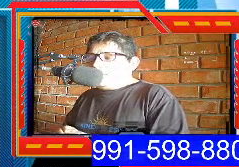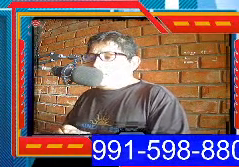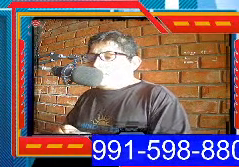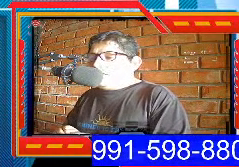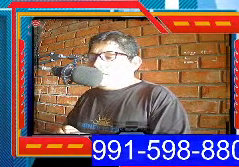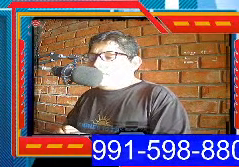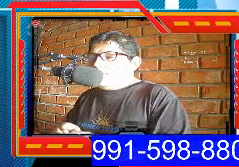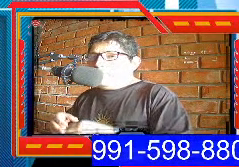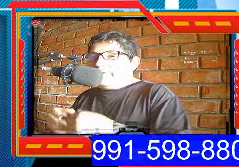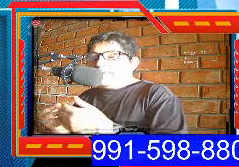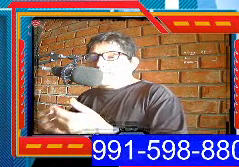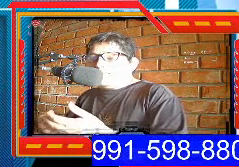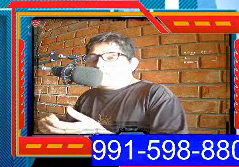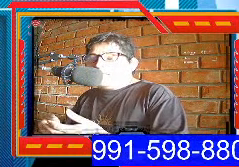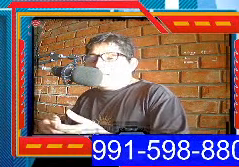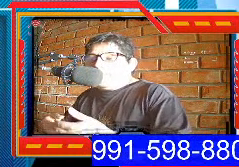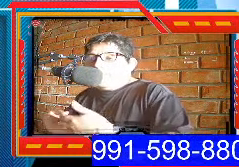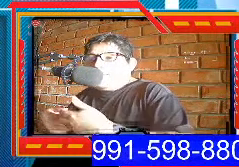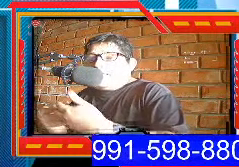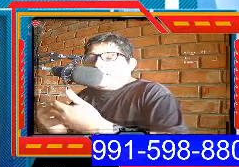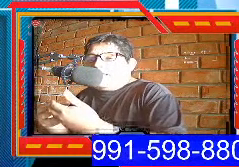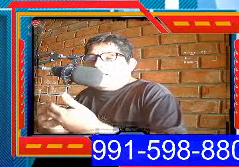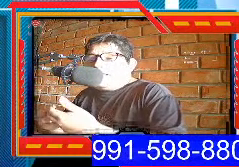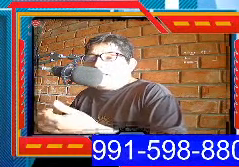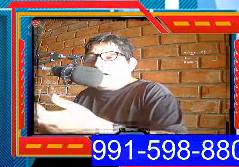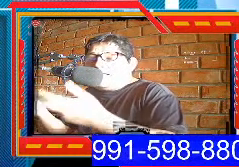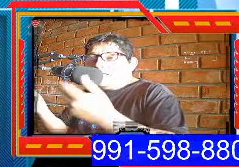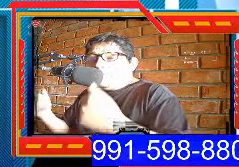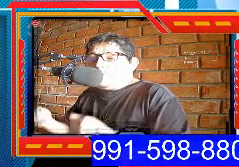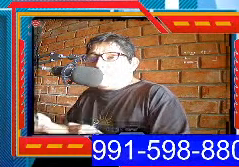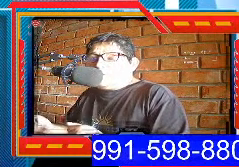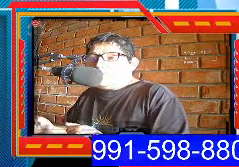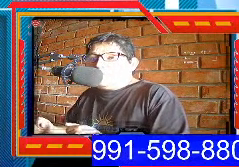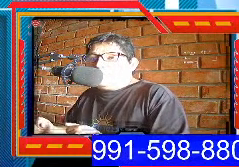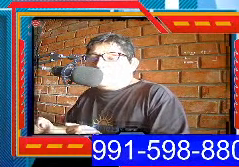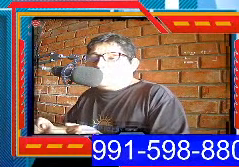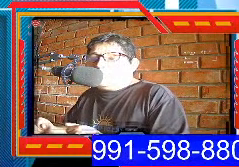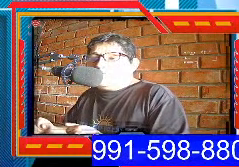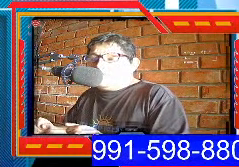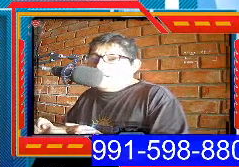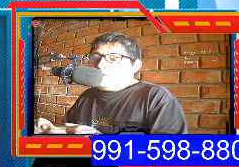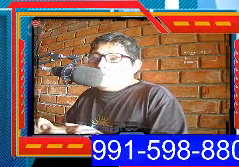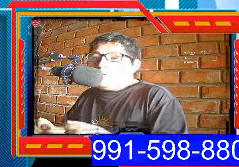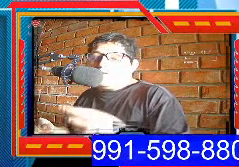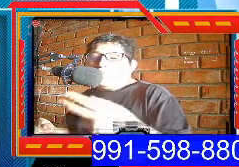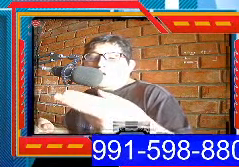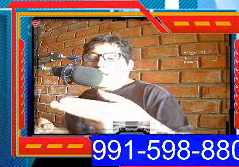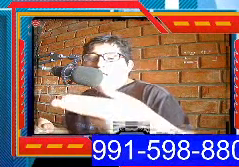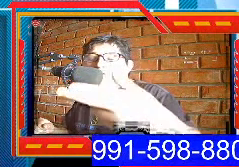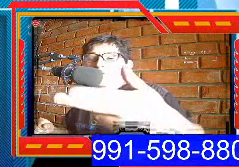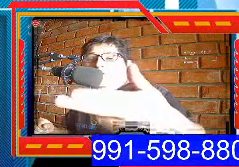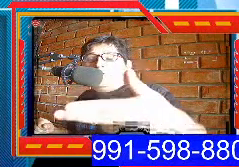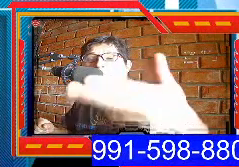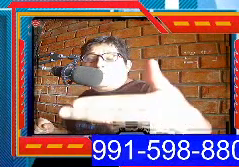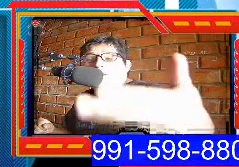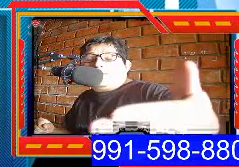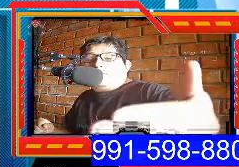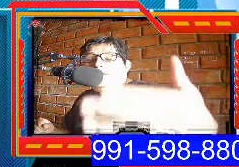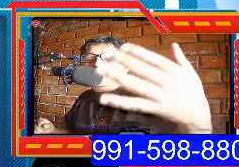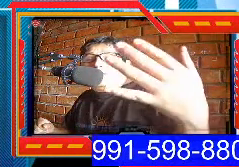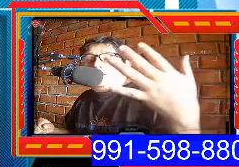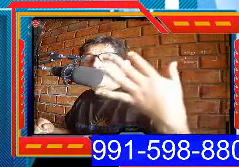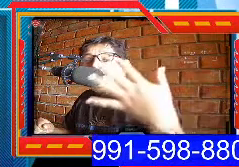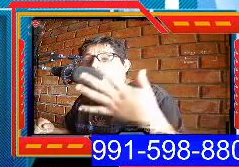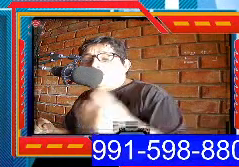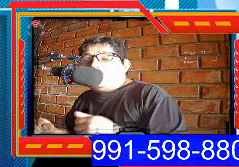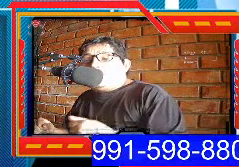soles. Entonces, ¿podrás sacar esos productos? Sí, ¿no? Porque tu crédito tu crédito